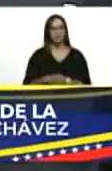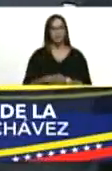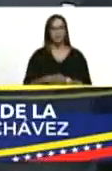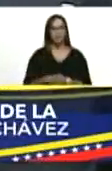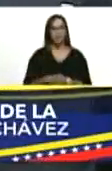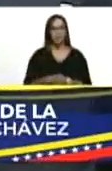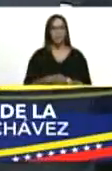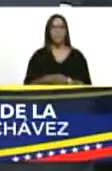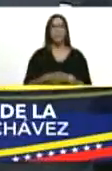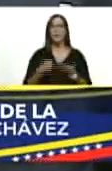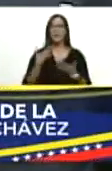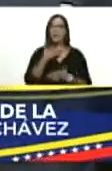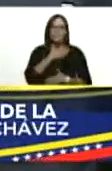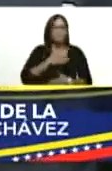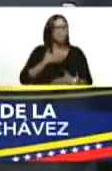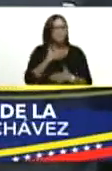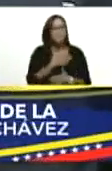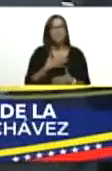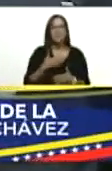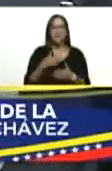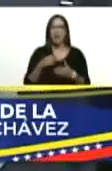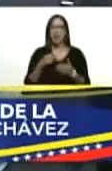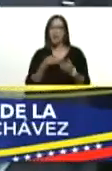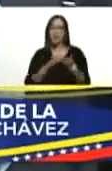para sobreponerse a cada dificultad,